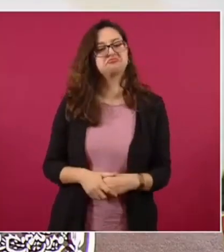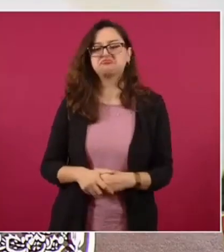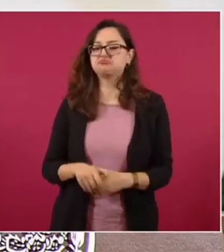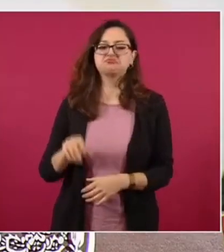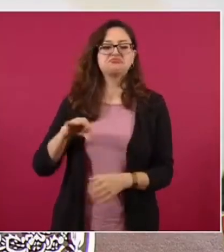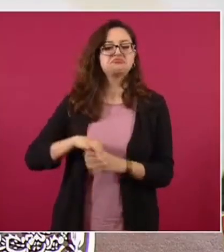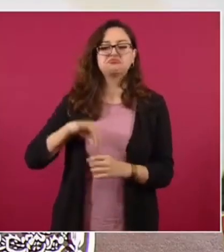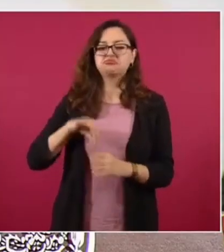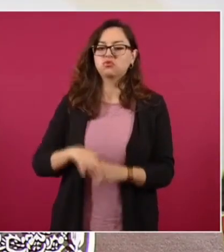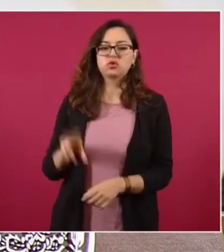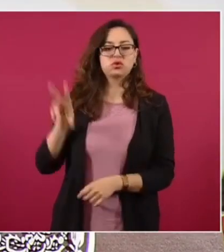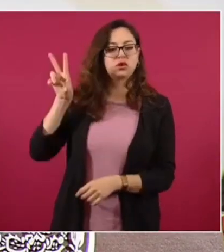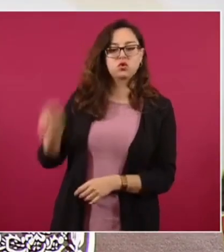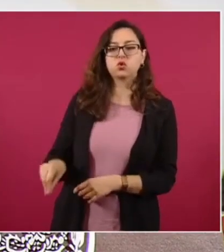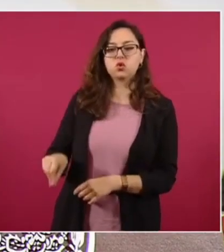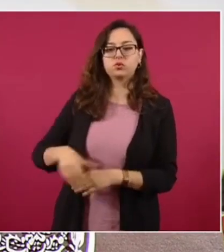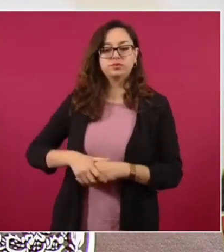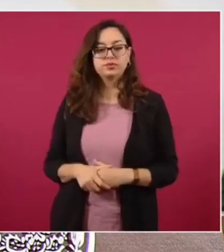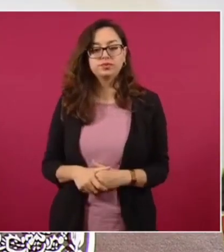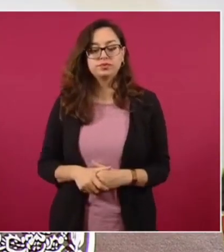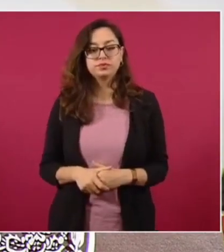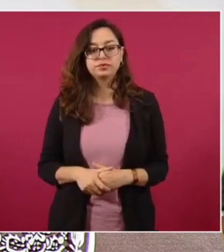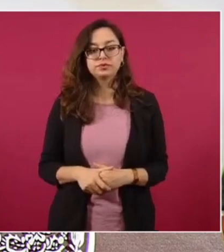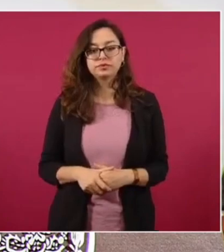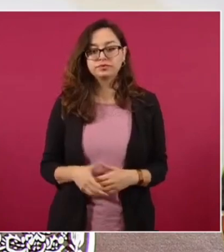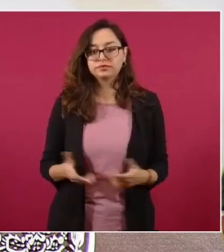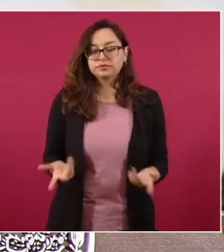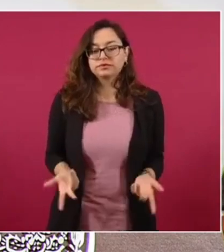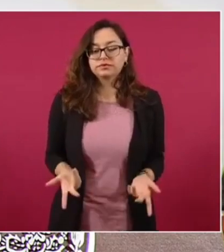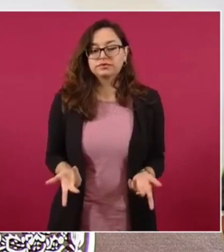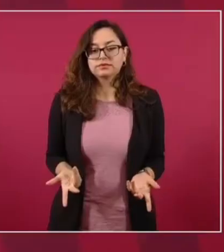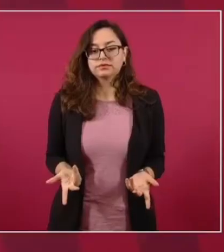y ejerce veto